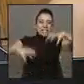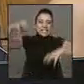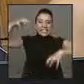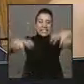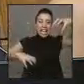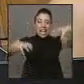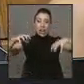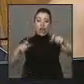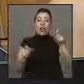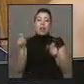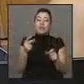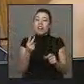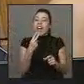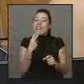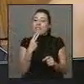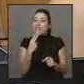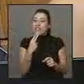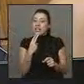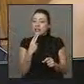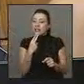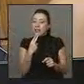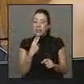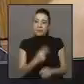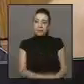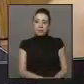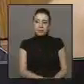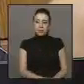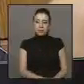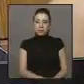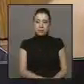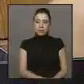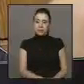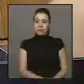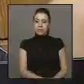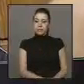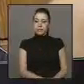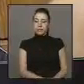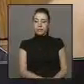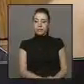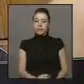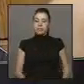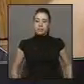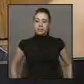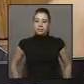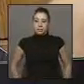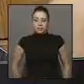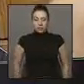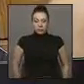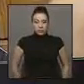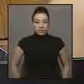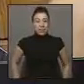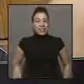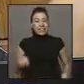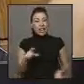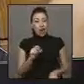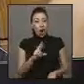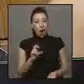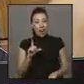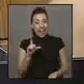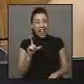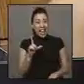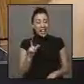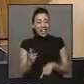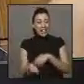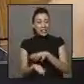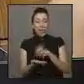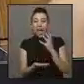en donde la gente vive, en donde la gente se desenvuelve. Y específicamente, en la localidad de Corral existe, en